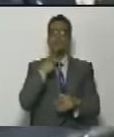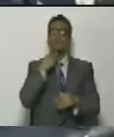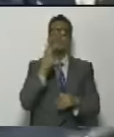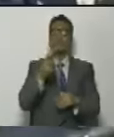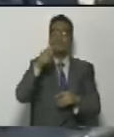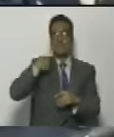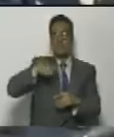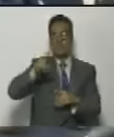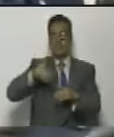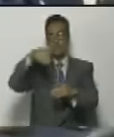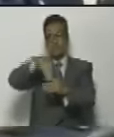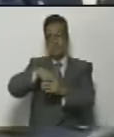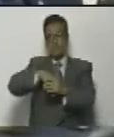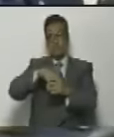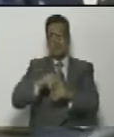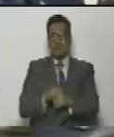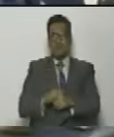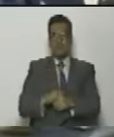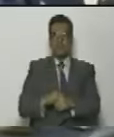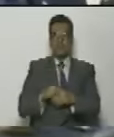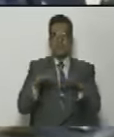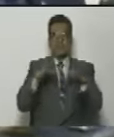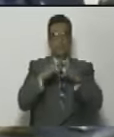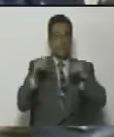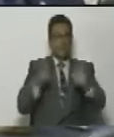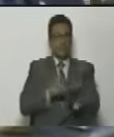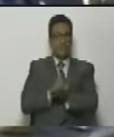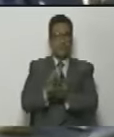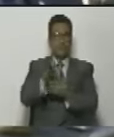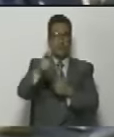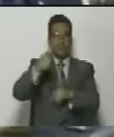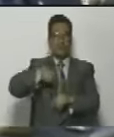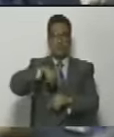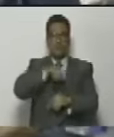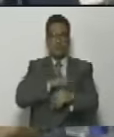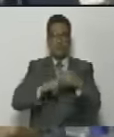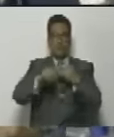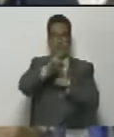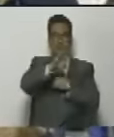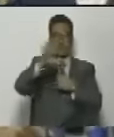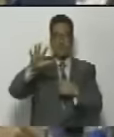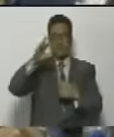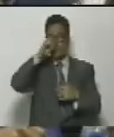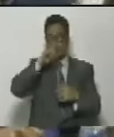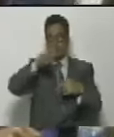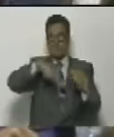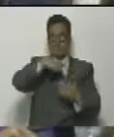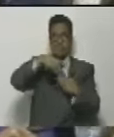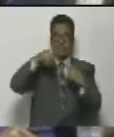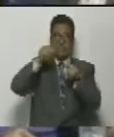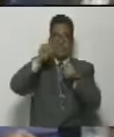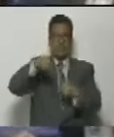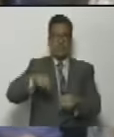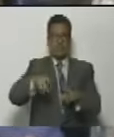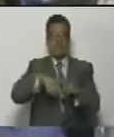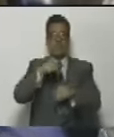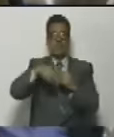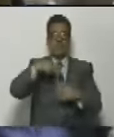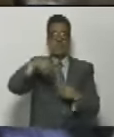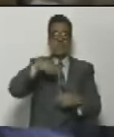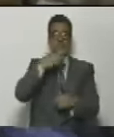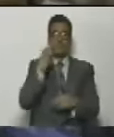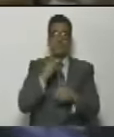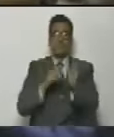que la juventud tuvo voto. Y en todo el transitar de nuestros 25 años de revolución, que además es una revolución joven